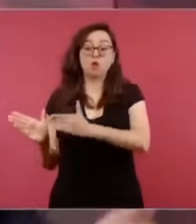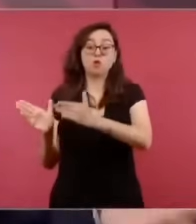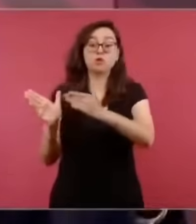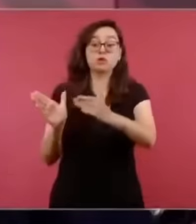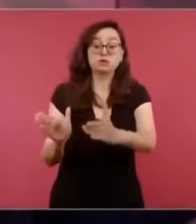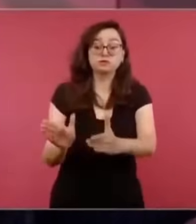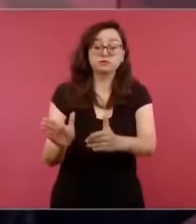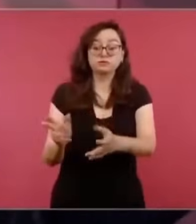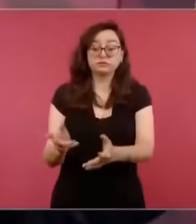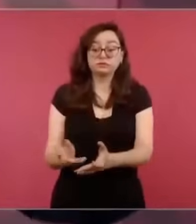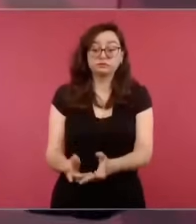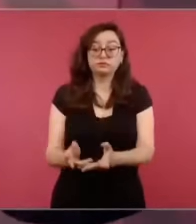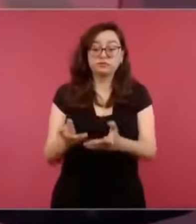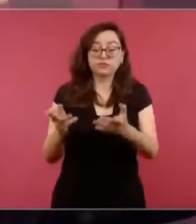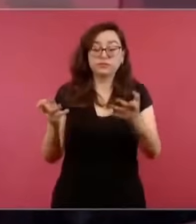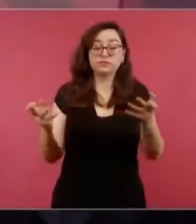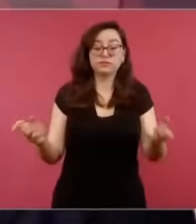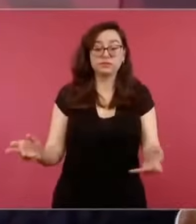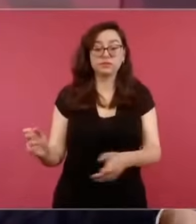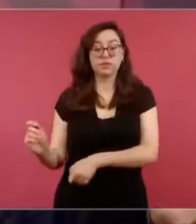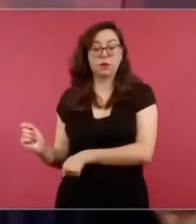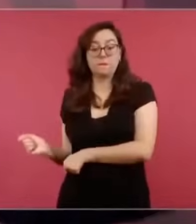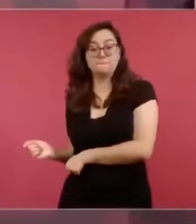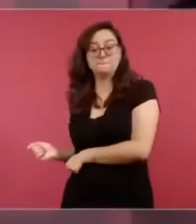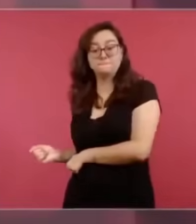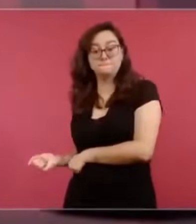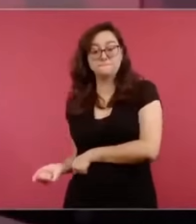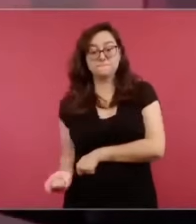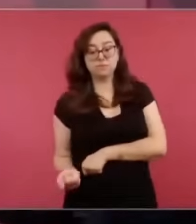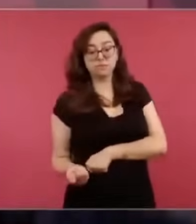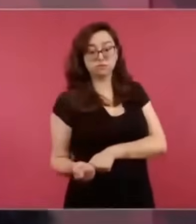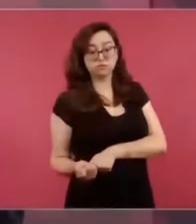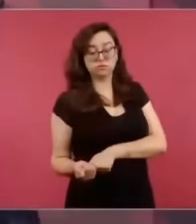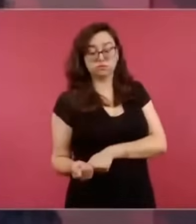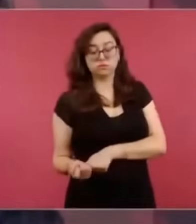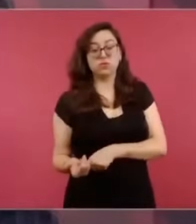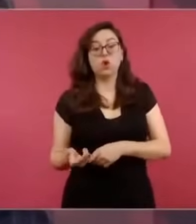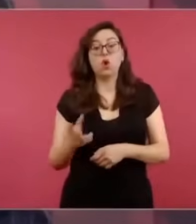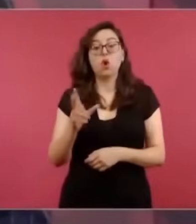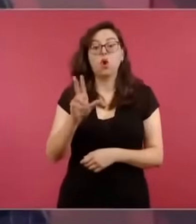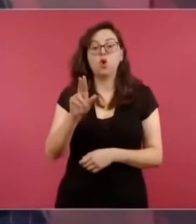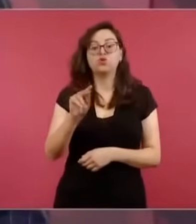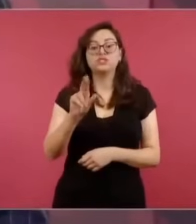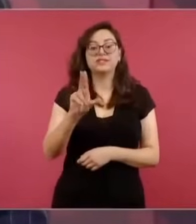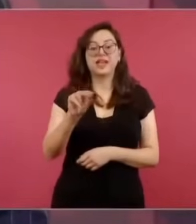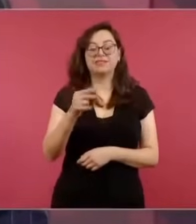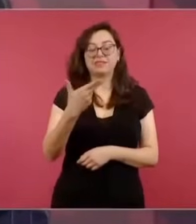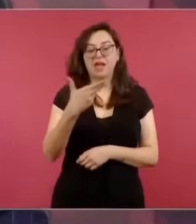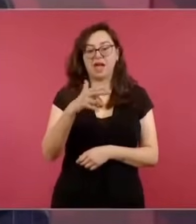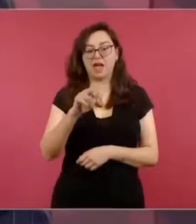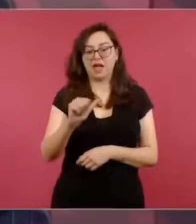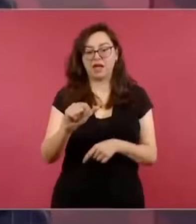que es el campo de golf, que son como 80 hectáreas.